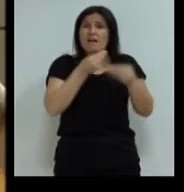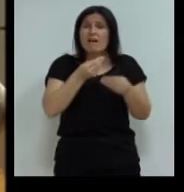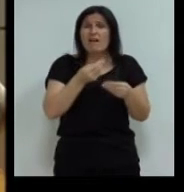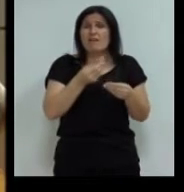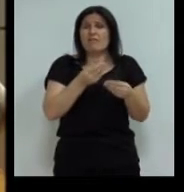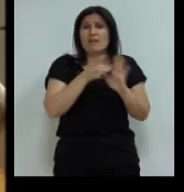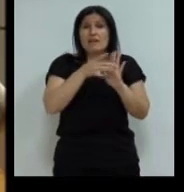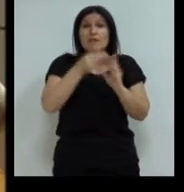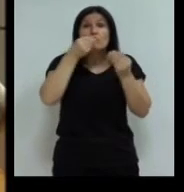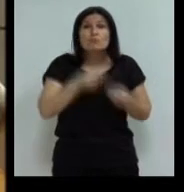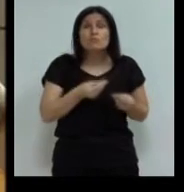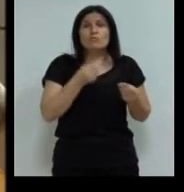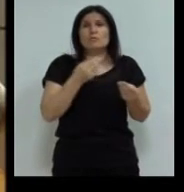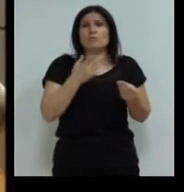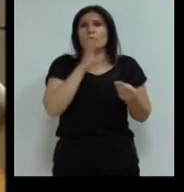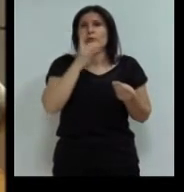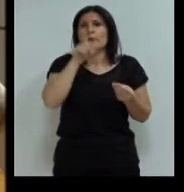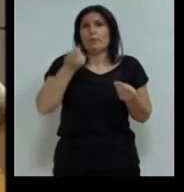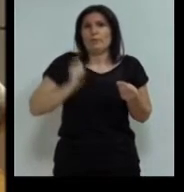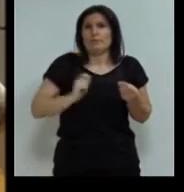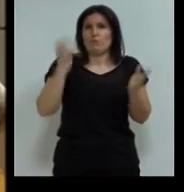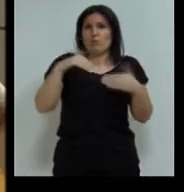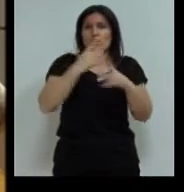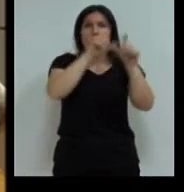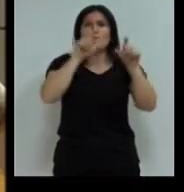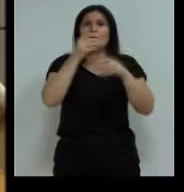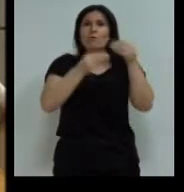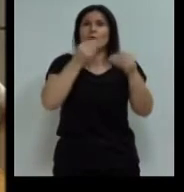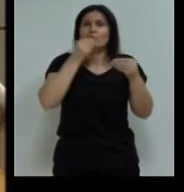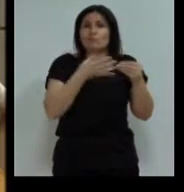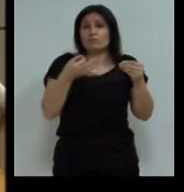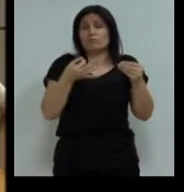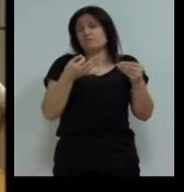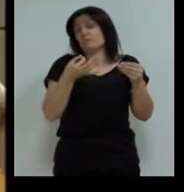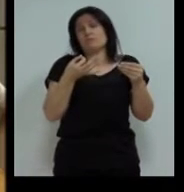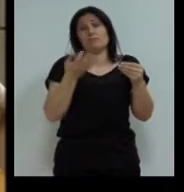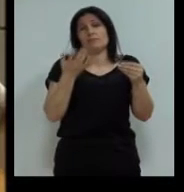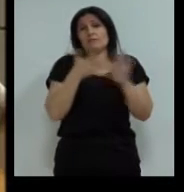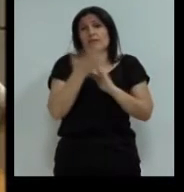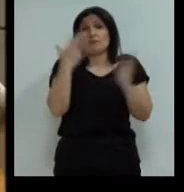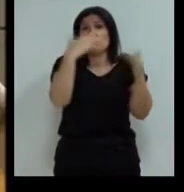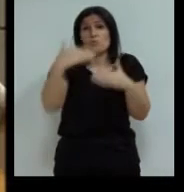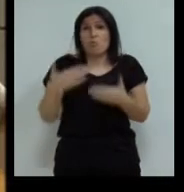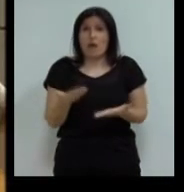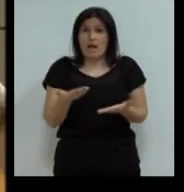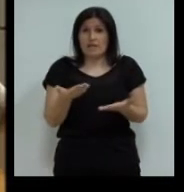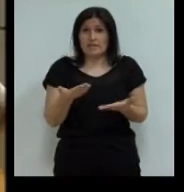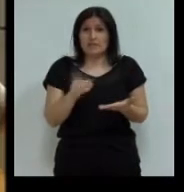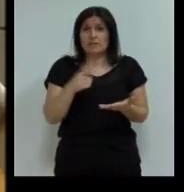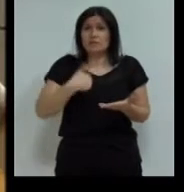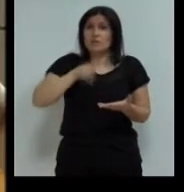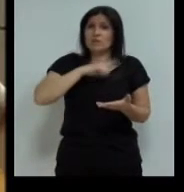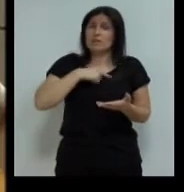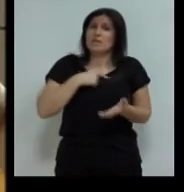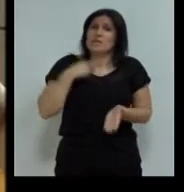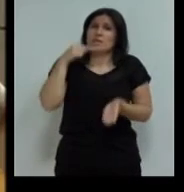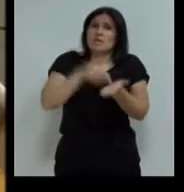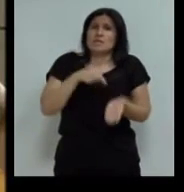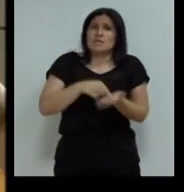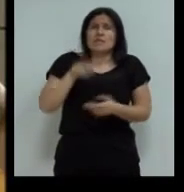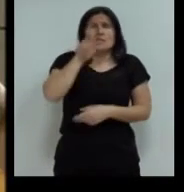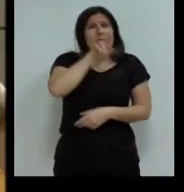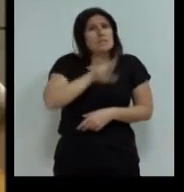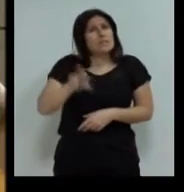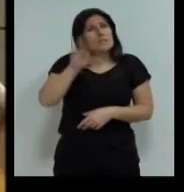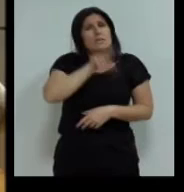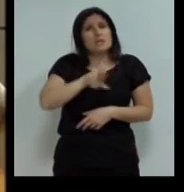es porque no hay profesionales y no hay empresas que lo estén haciendo. Y estamos pidiendo a grito, y todos los que estamos aquí,